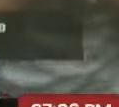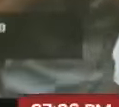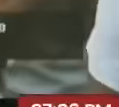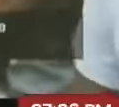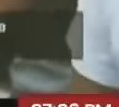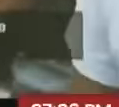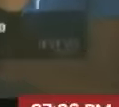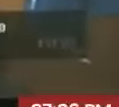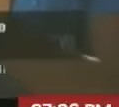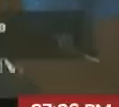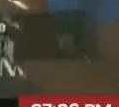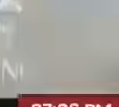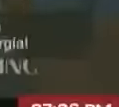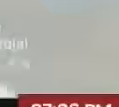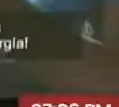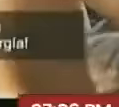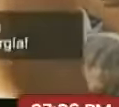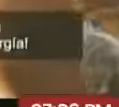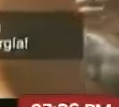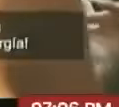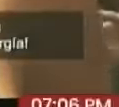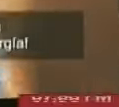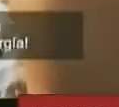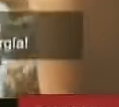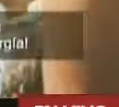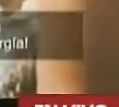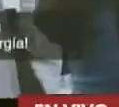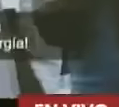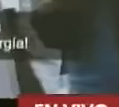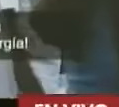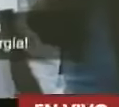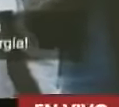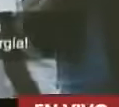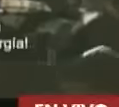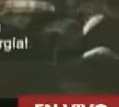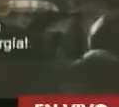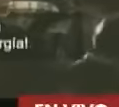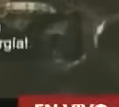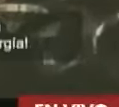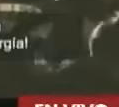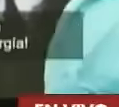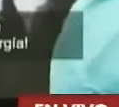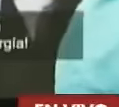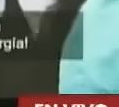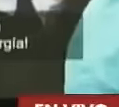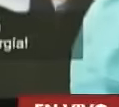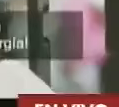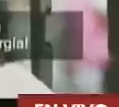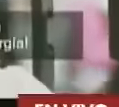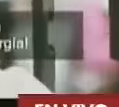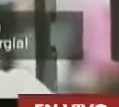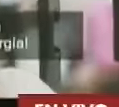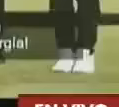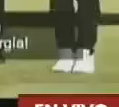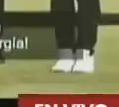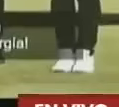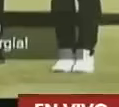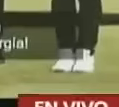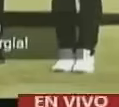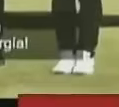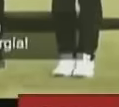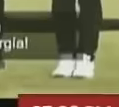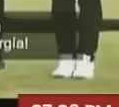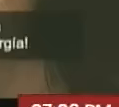Día Internacional de la Familia. Ustedes jamás me verán con debilidades frente a la maldad y la perversidad. No soy